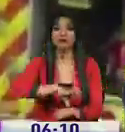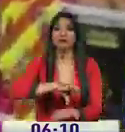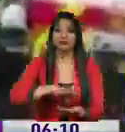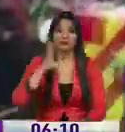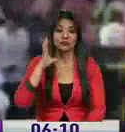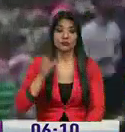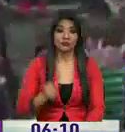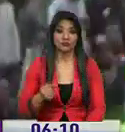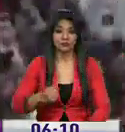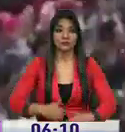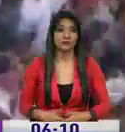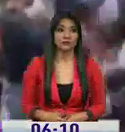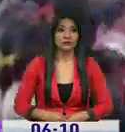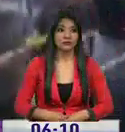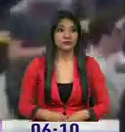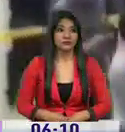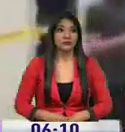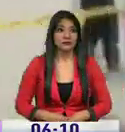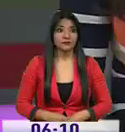Cuenca.